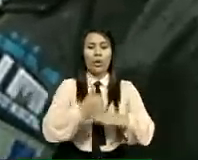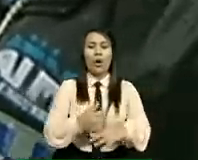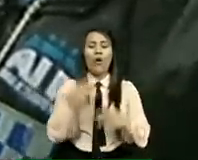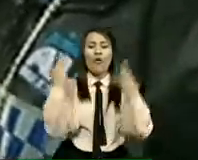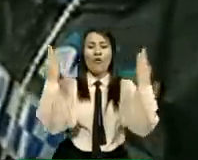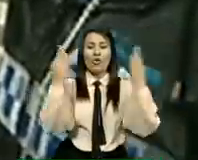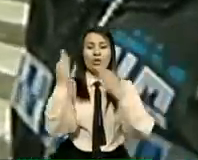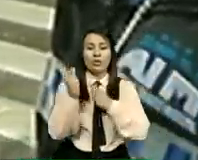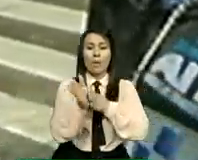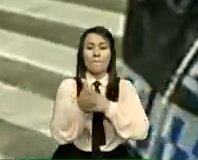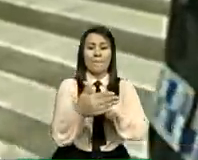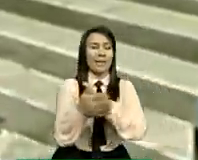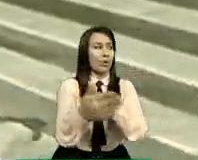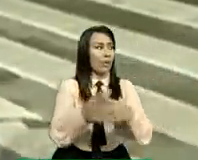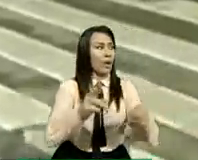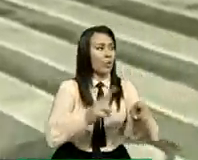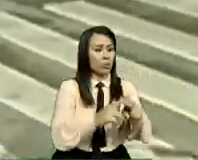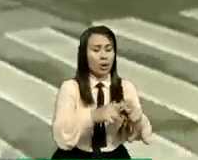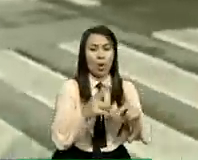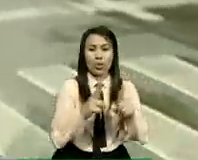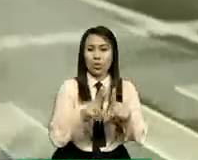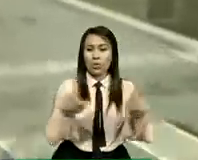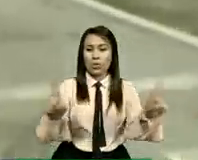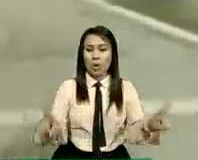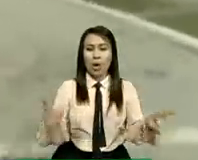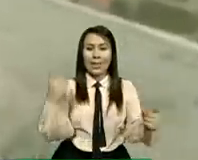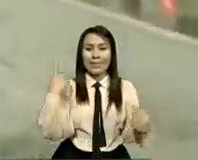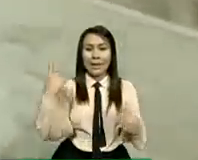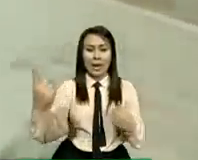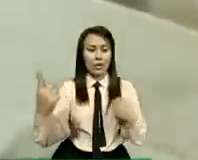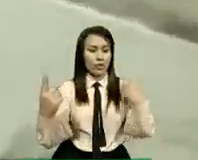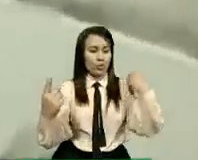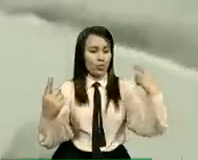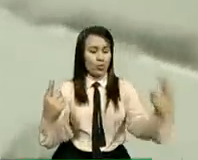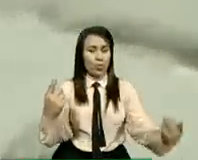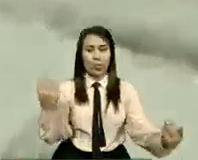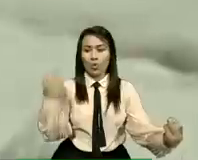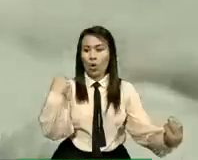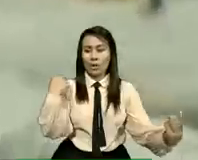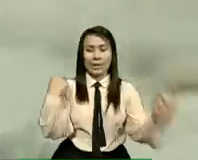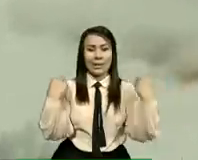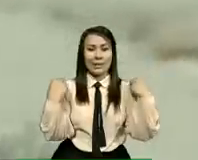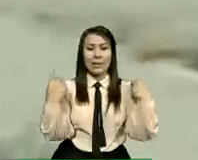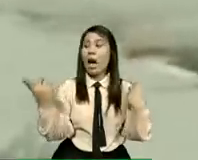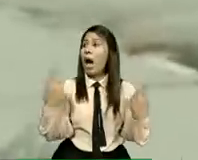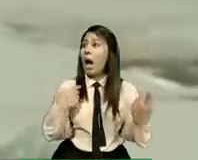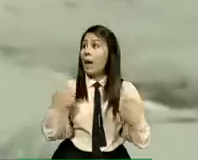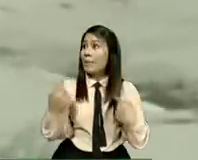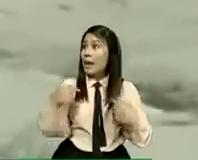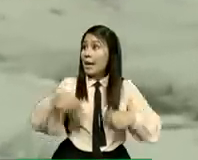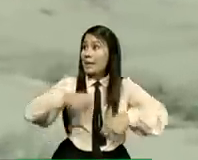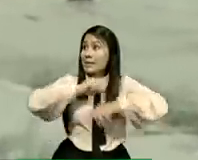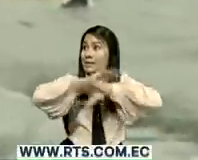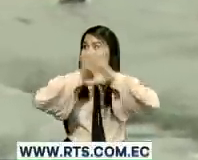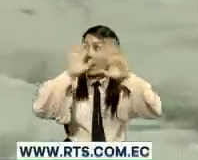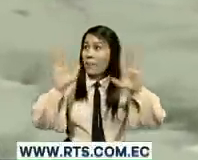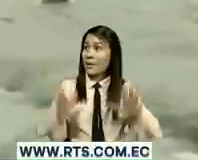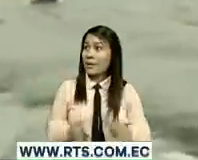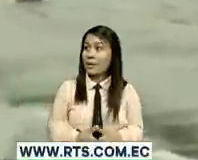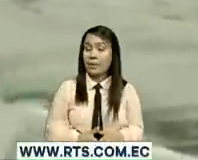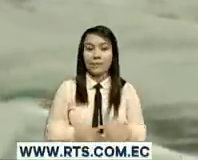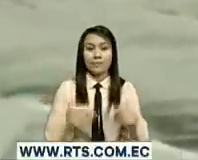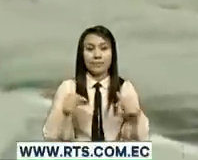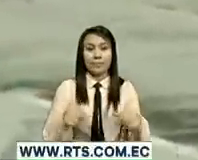a utilizar los dos carriles del lado derecho, que es de sur a norte. Listo, esto se abrió esta mañana, tiene pocas horas de que